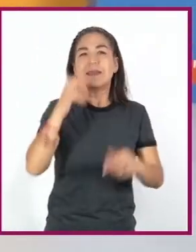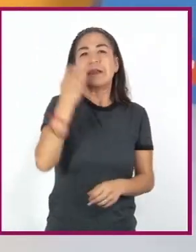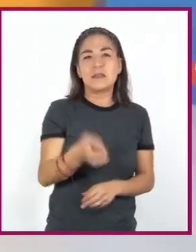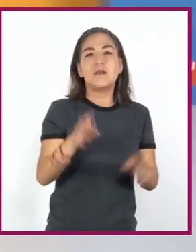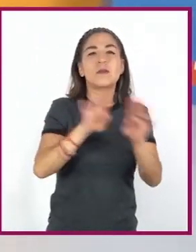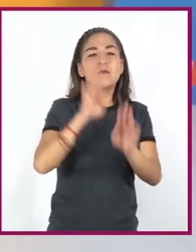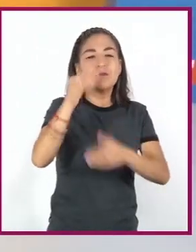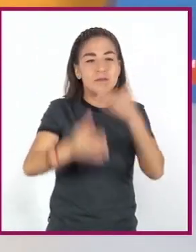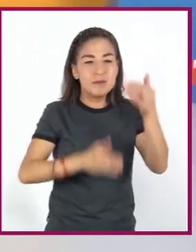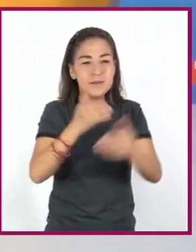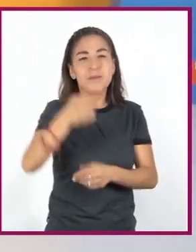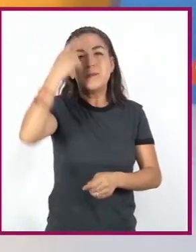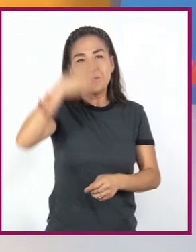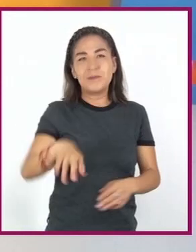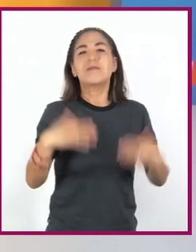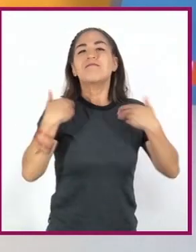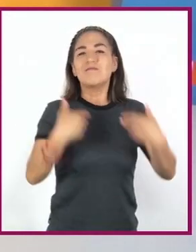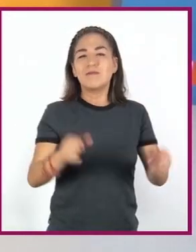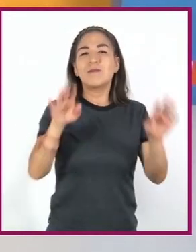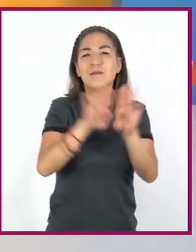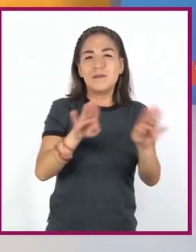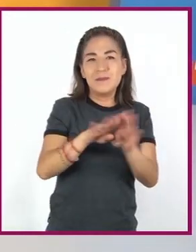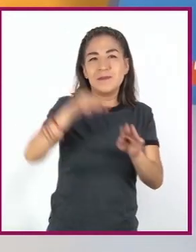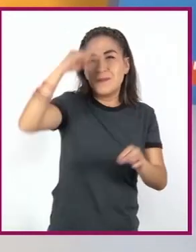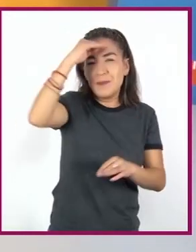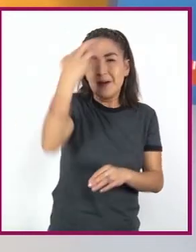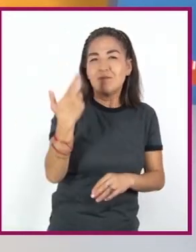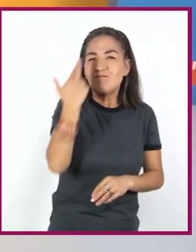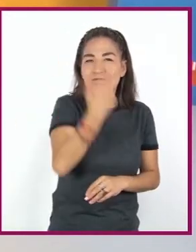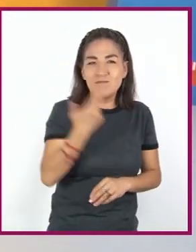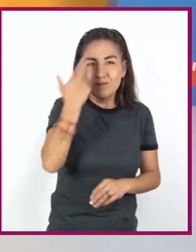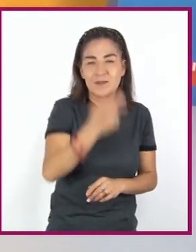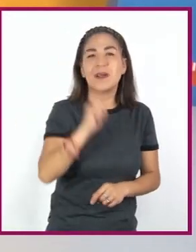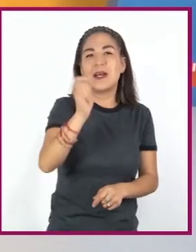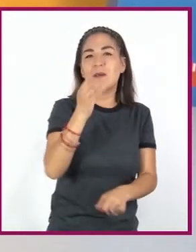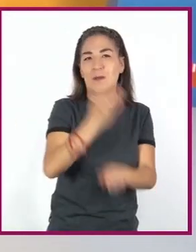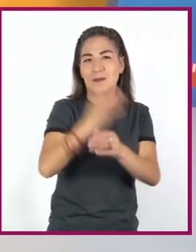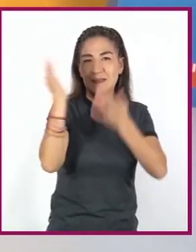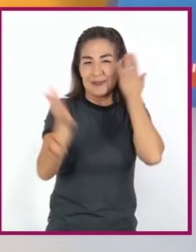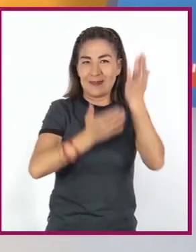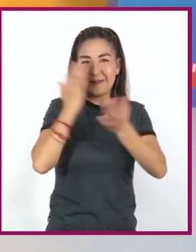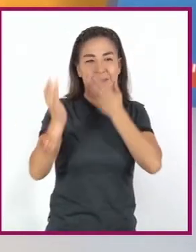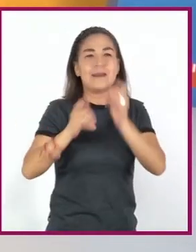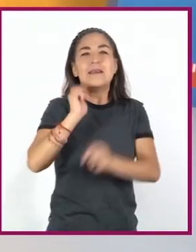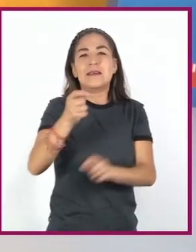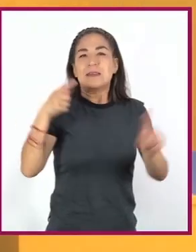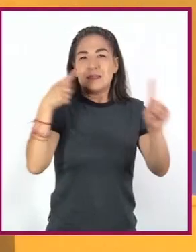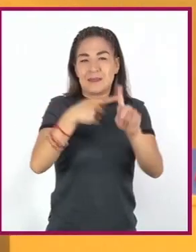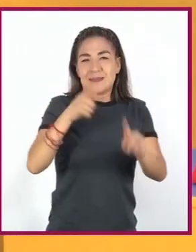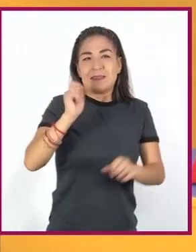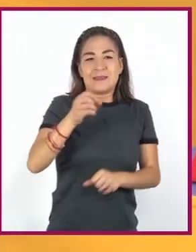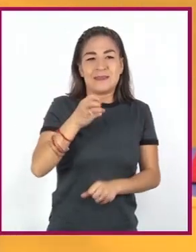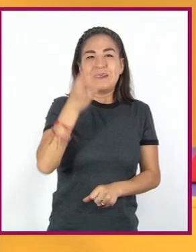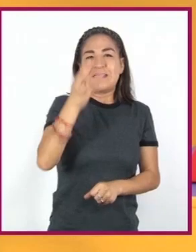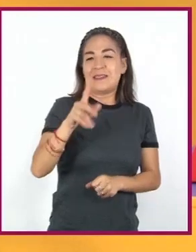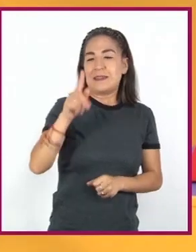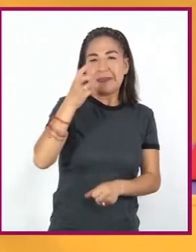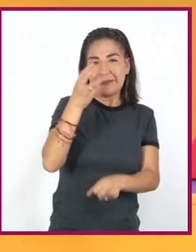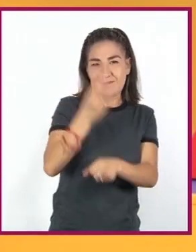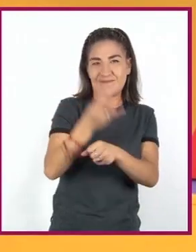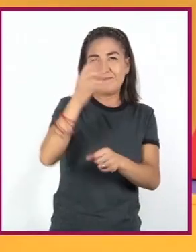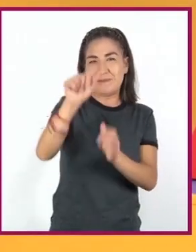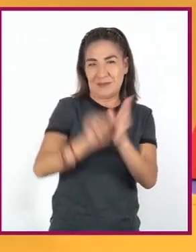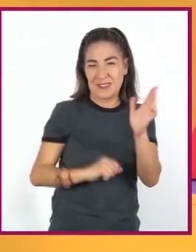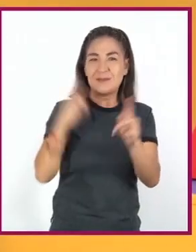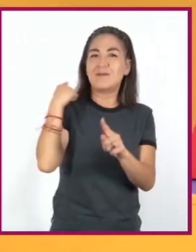camino y dispongamos de un espacio de reflexión en torno a lo que hemos estudiado en este primer trimestre. Queremos que